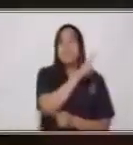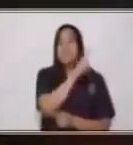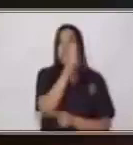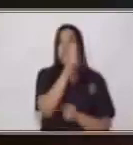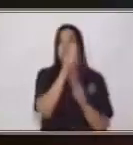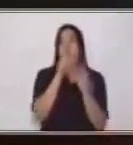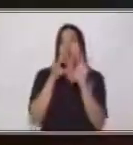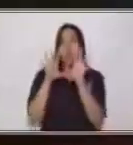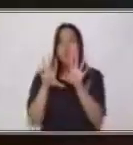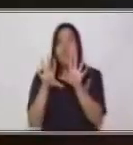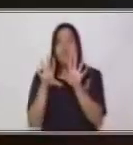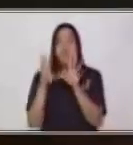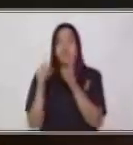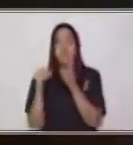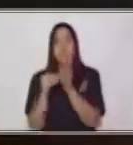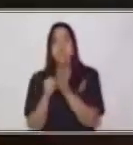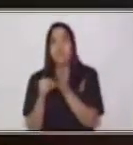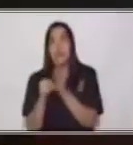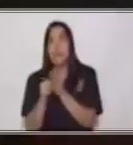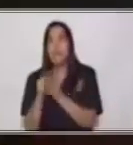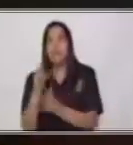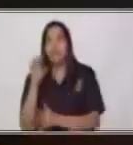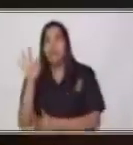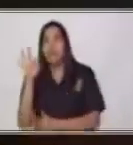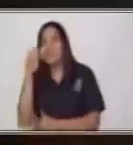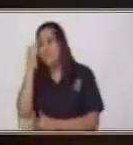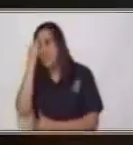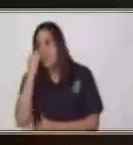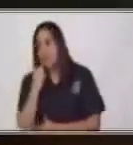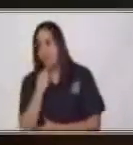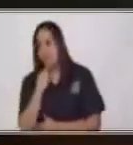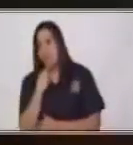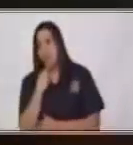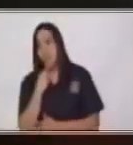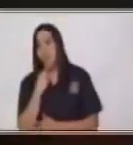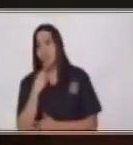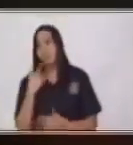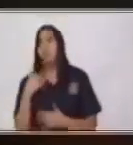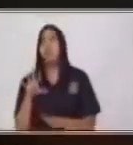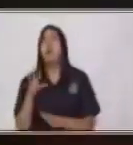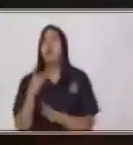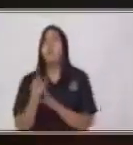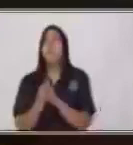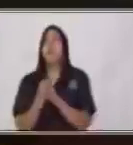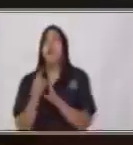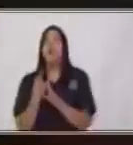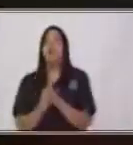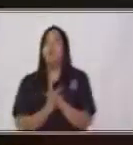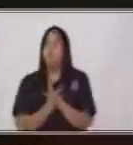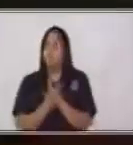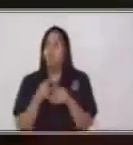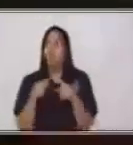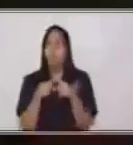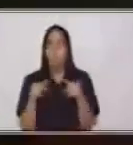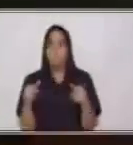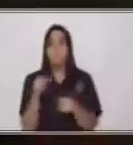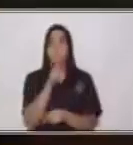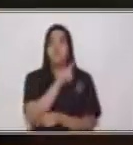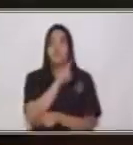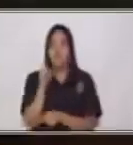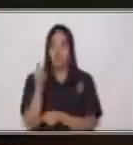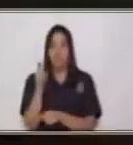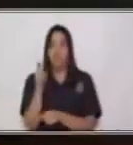110 quetzales con 3 centavos. Vamos a usar un billete de